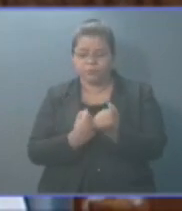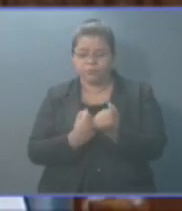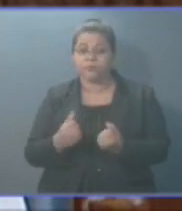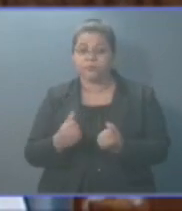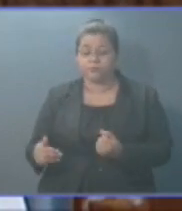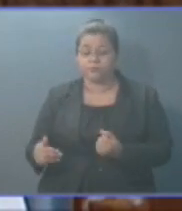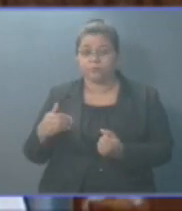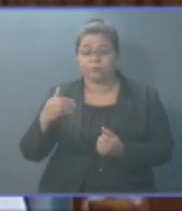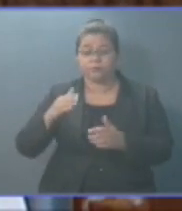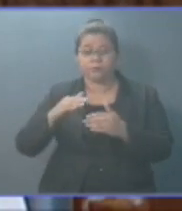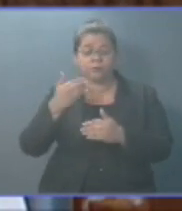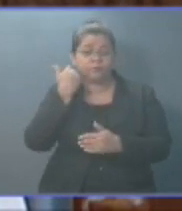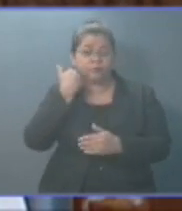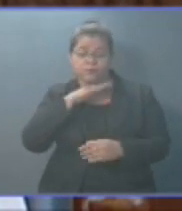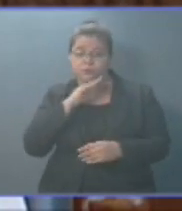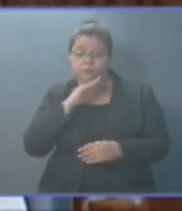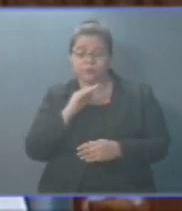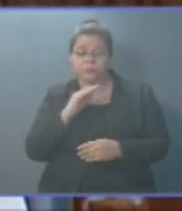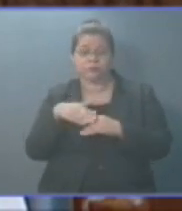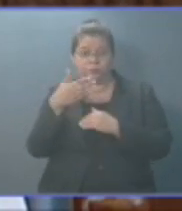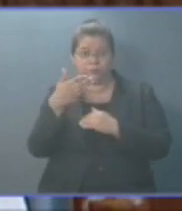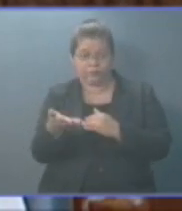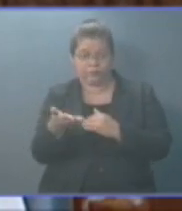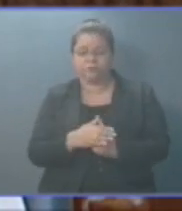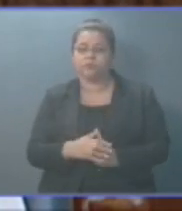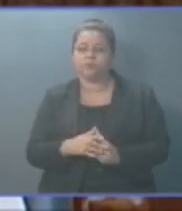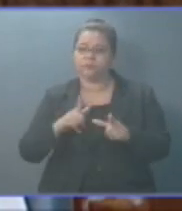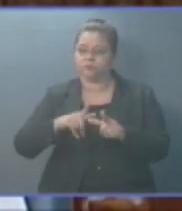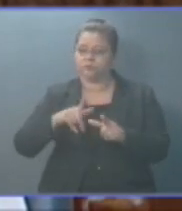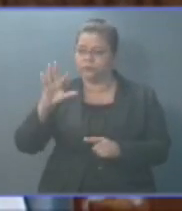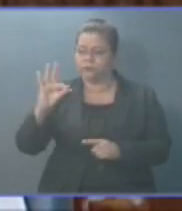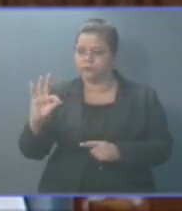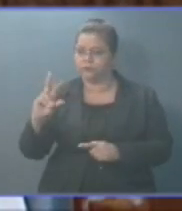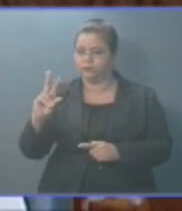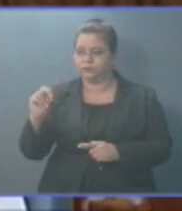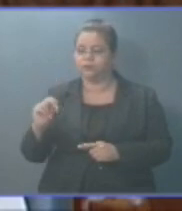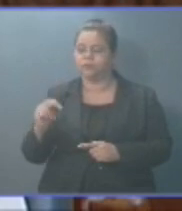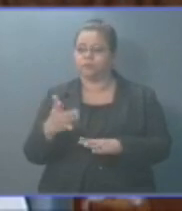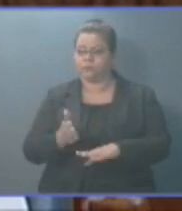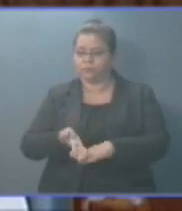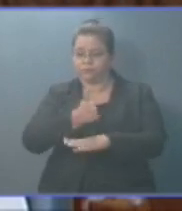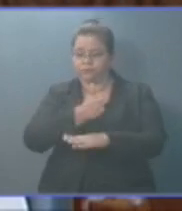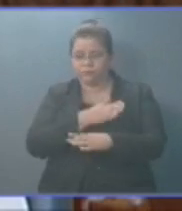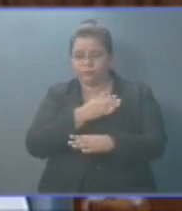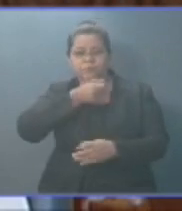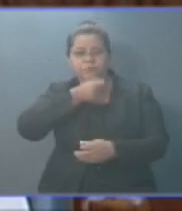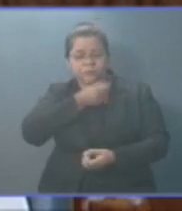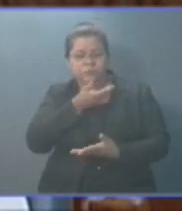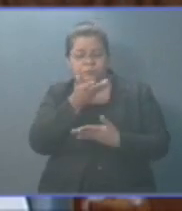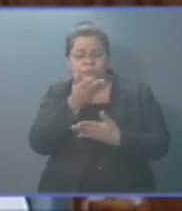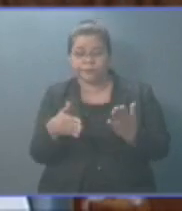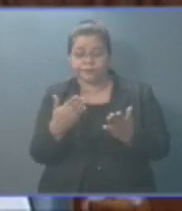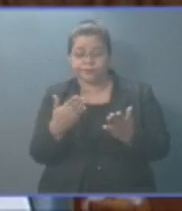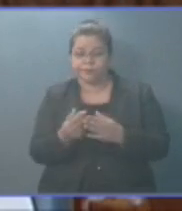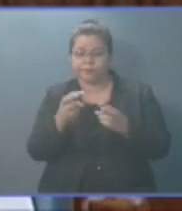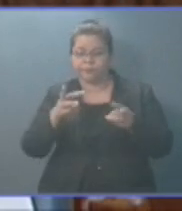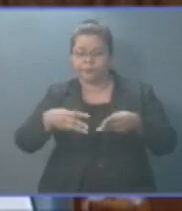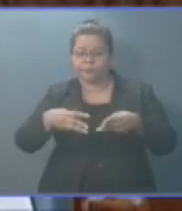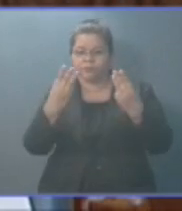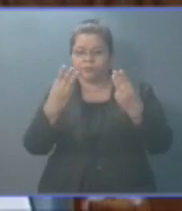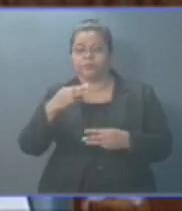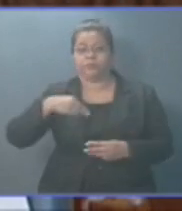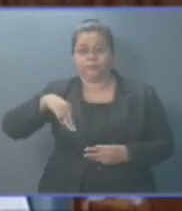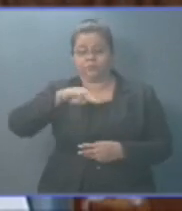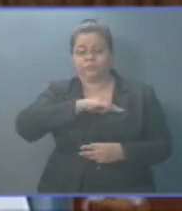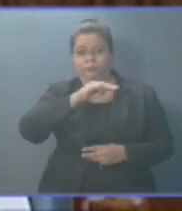periodo post-pandemia, literal N. Que se haya publicado en la página web del